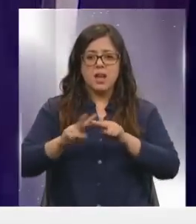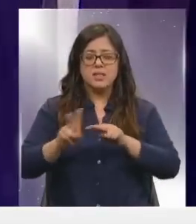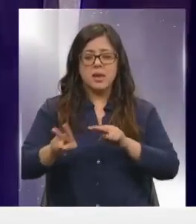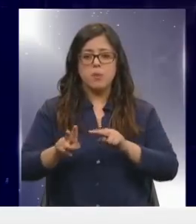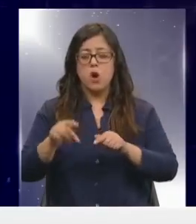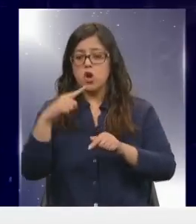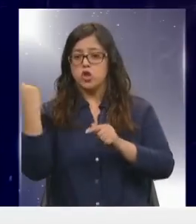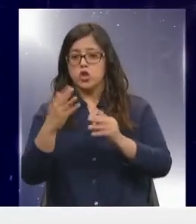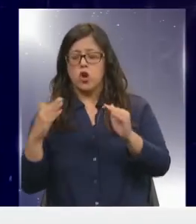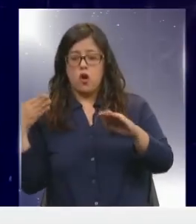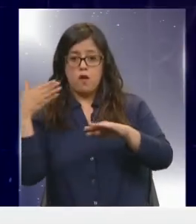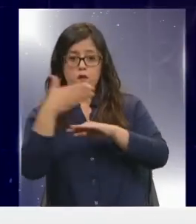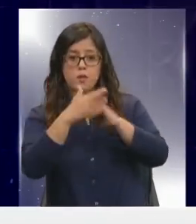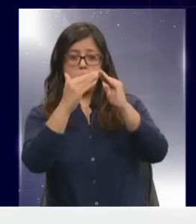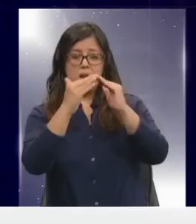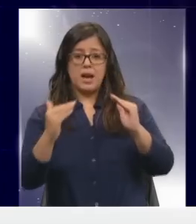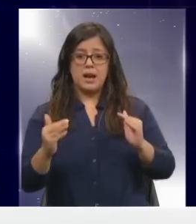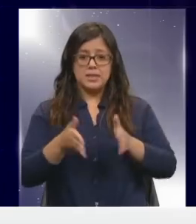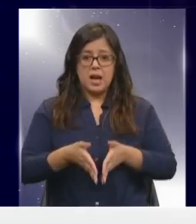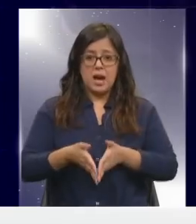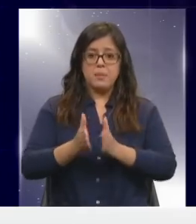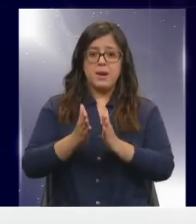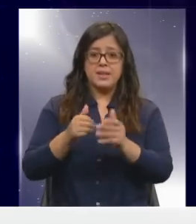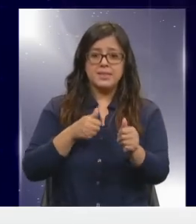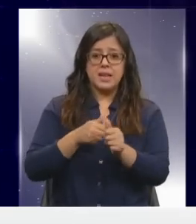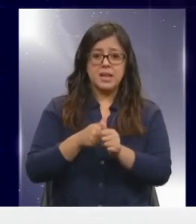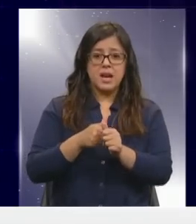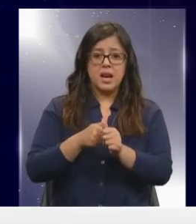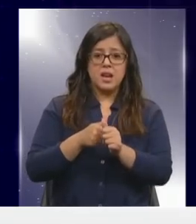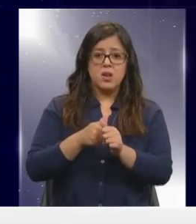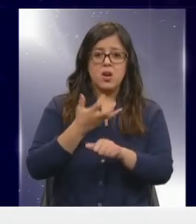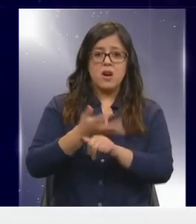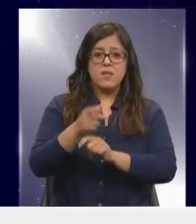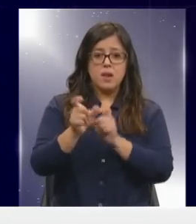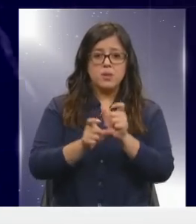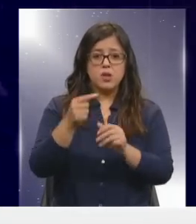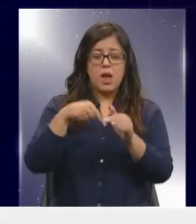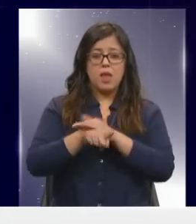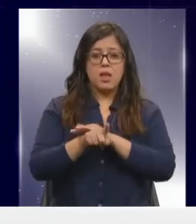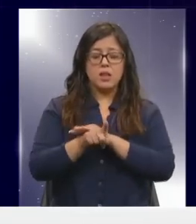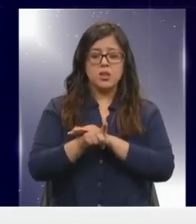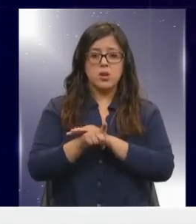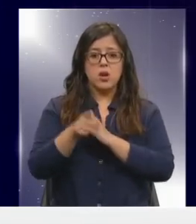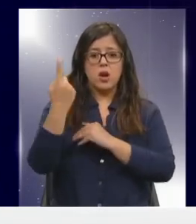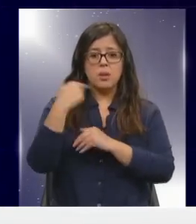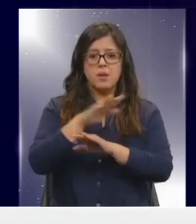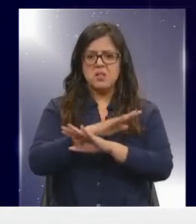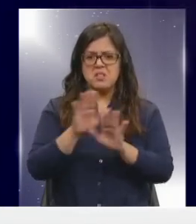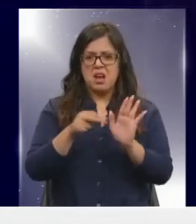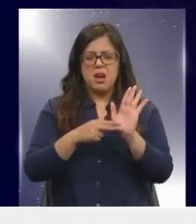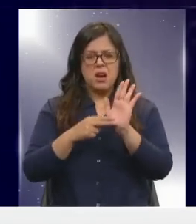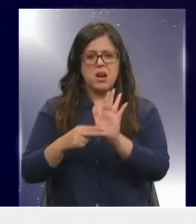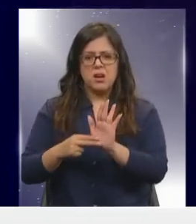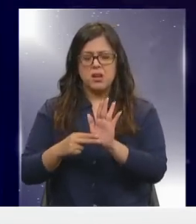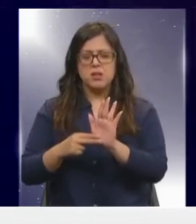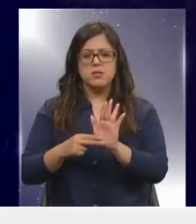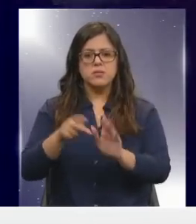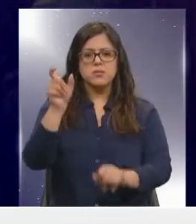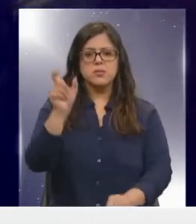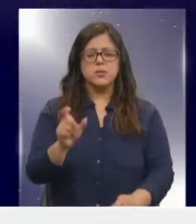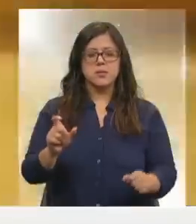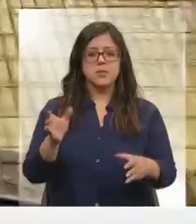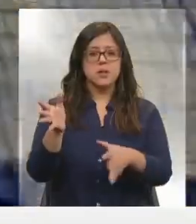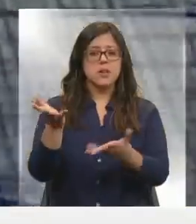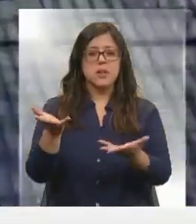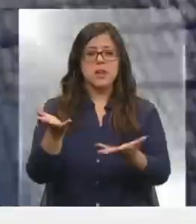Fuimos a la casa mencionada. En un pasaje muy cercano había gente adentro, pero nada que indicara el paradero del auto